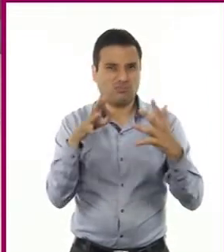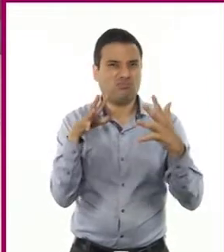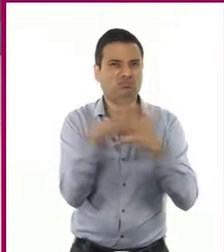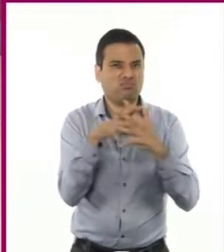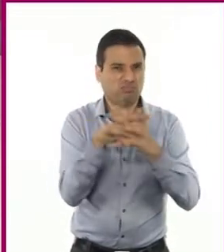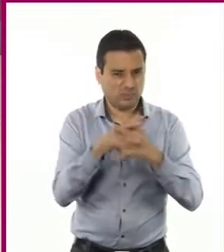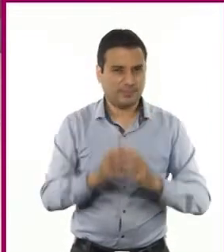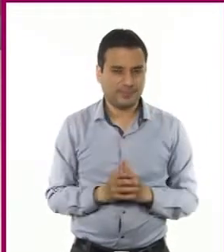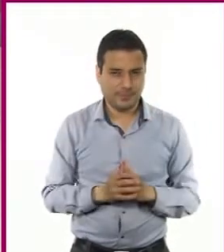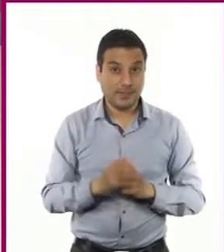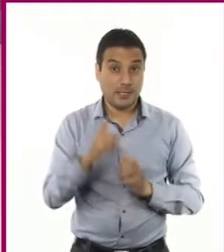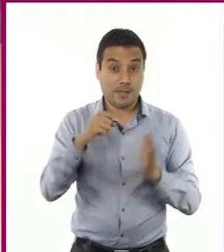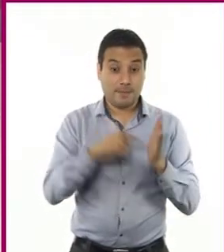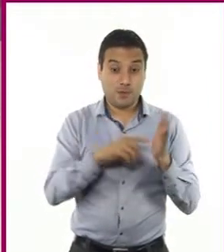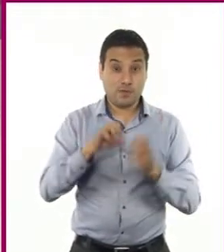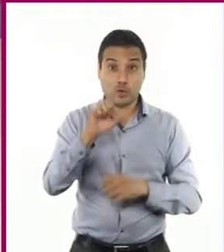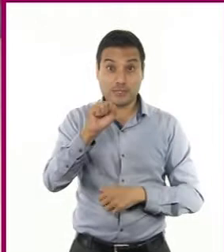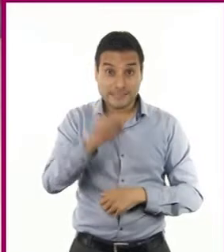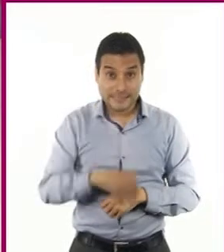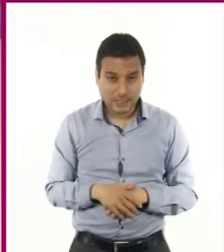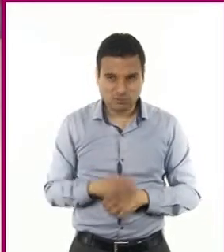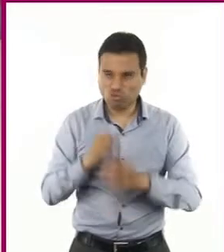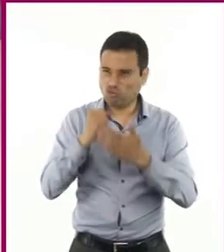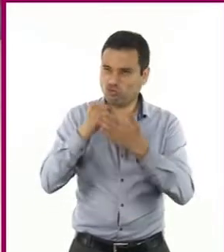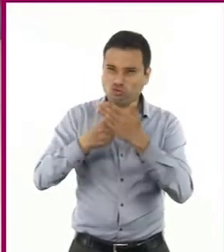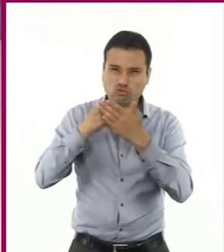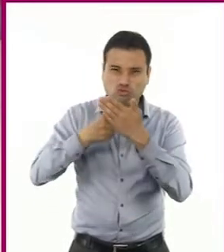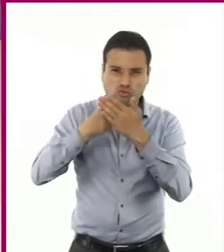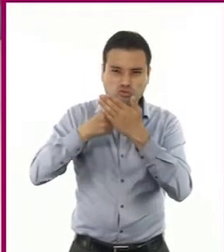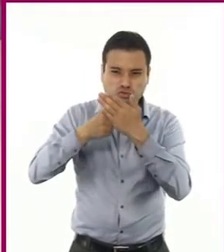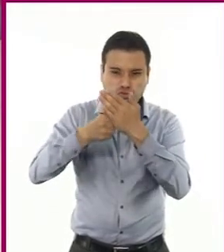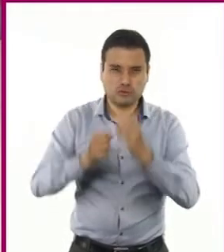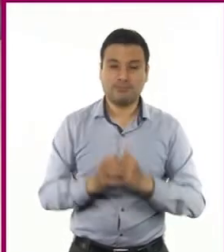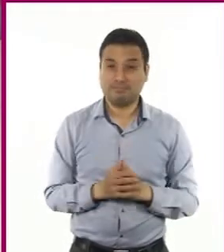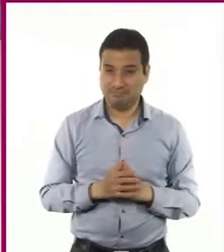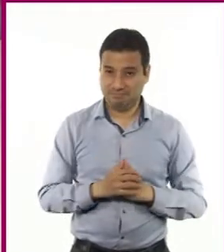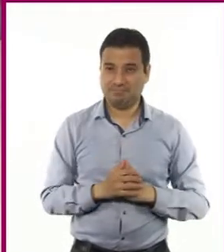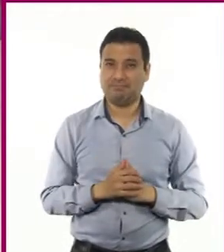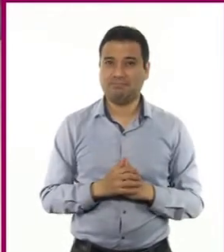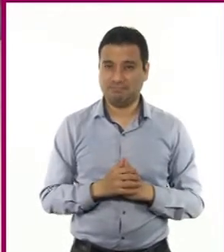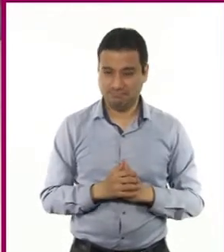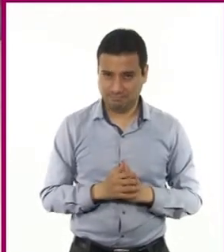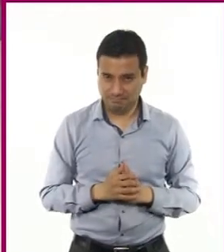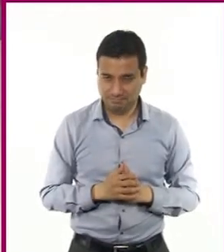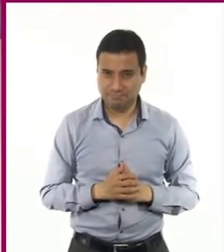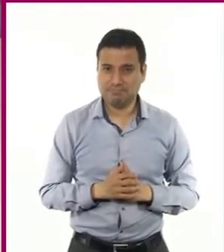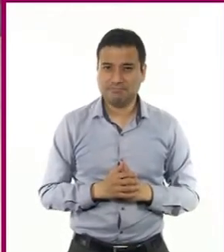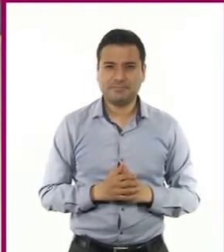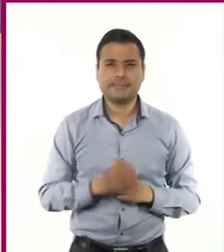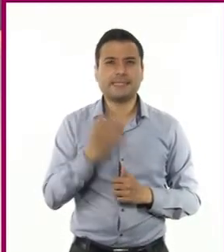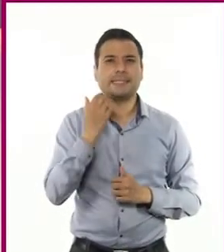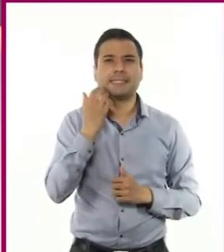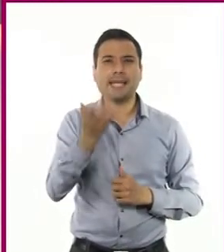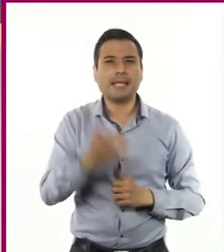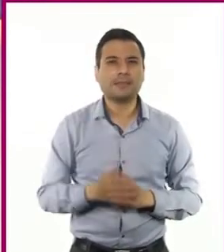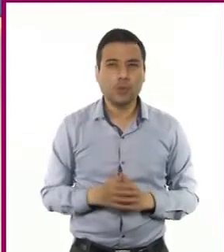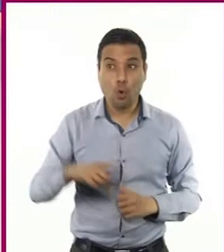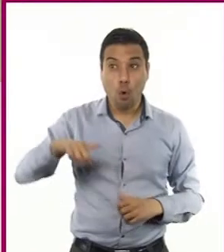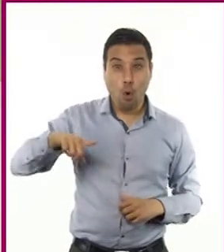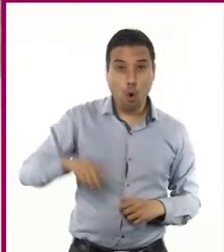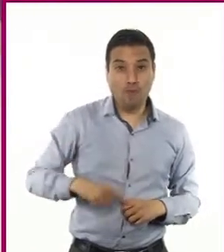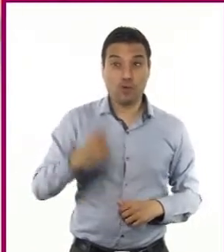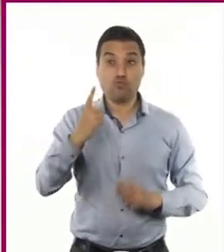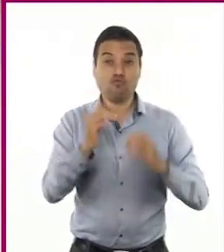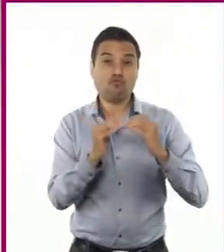que desde mediados de los años 60 estuvieron planteando, con sus respectivas diferencias, la desaparición del centralismo,